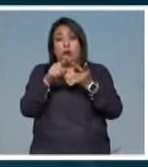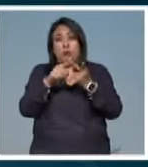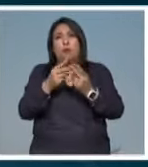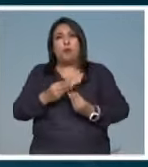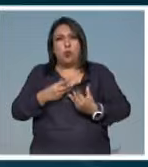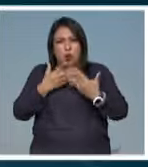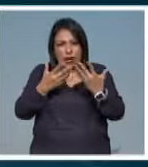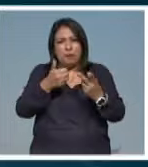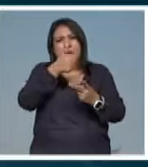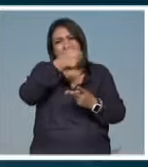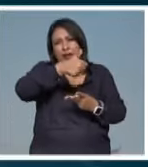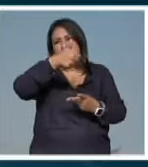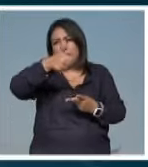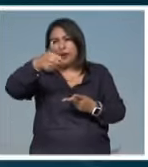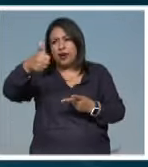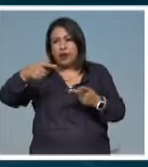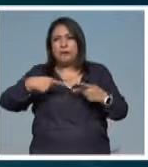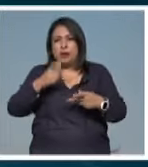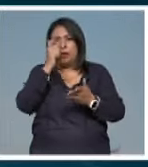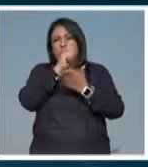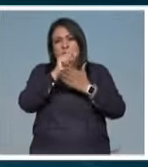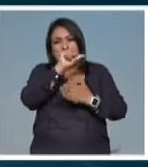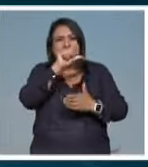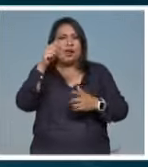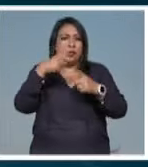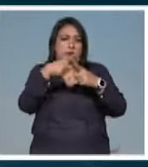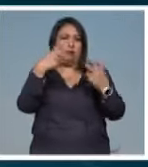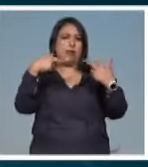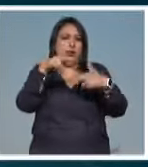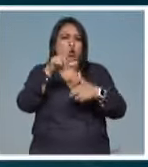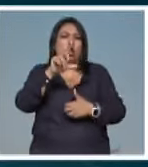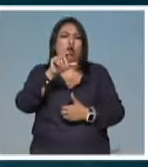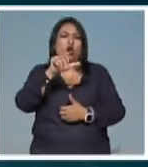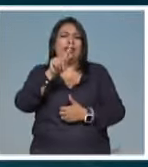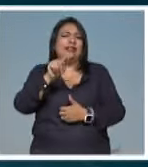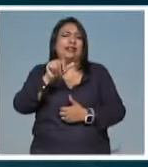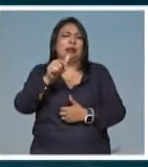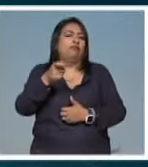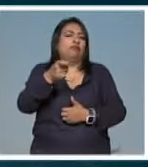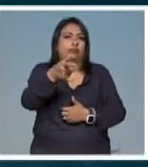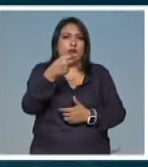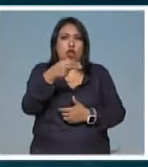poema que cada uno de estos autores dedicó a la maestra Lolita.